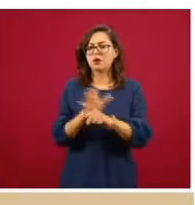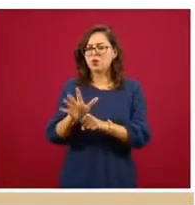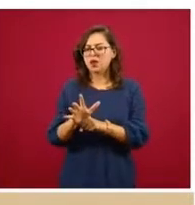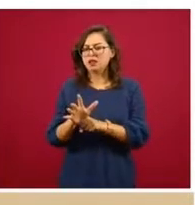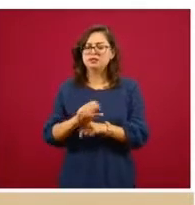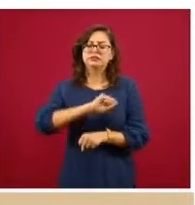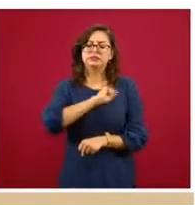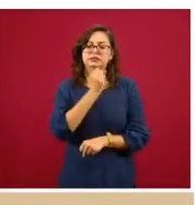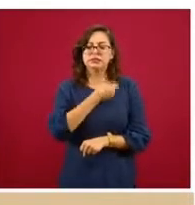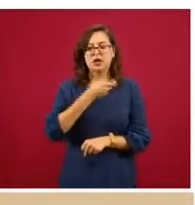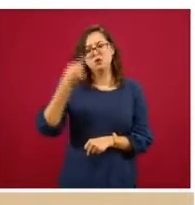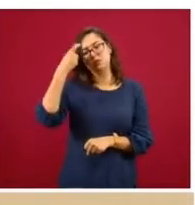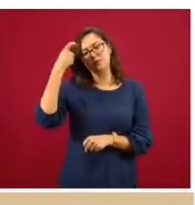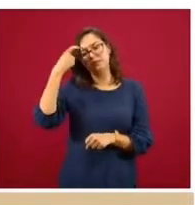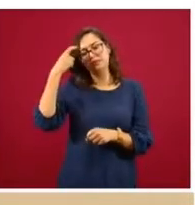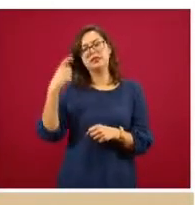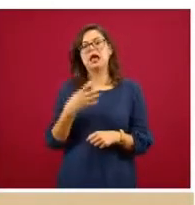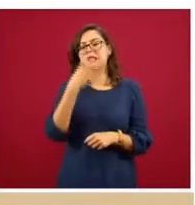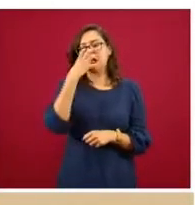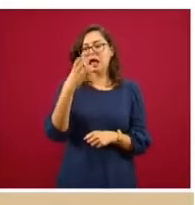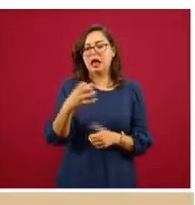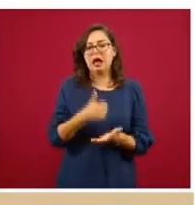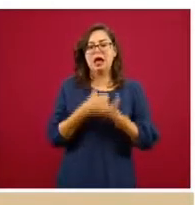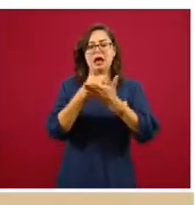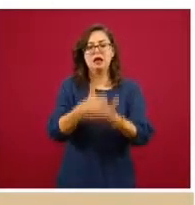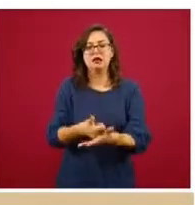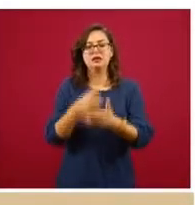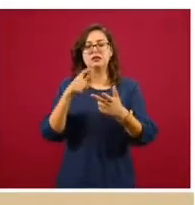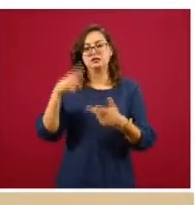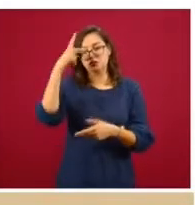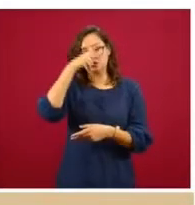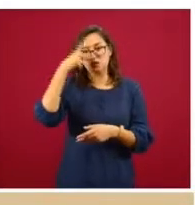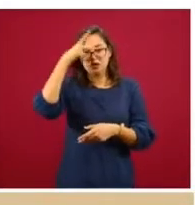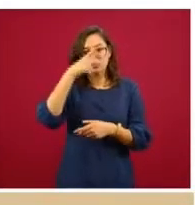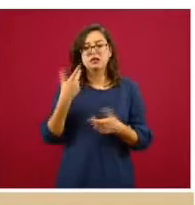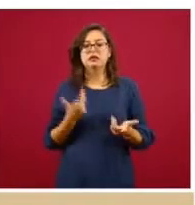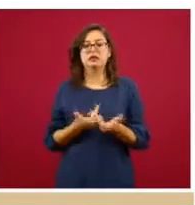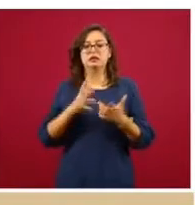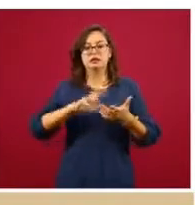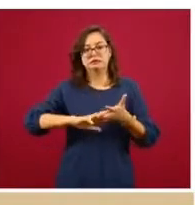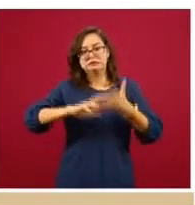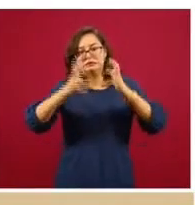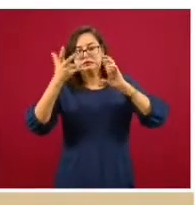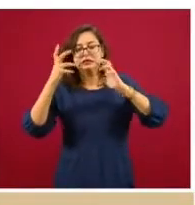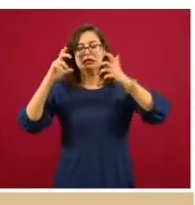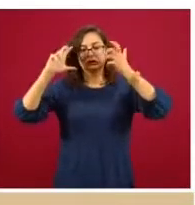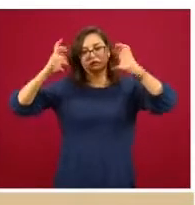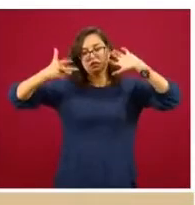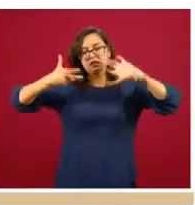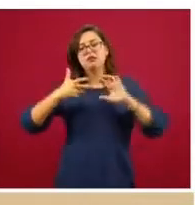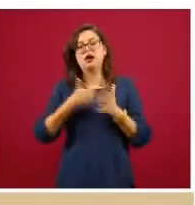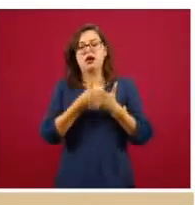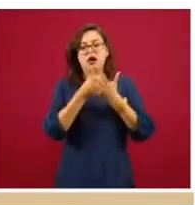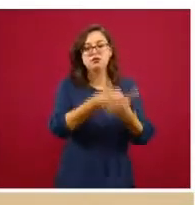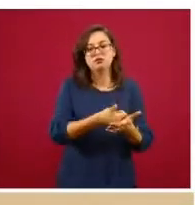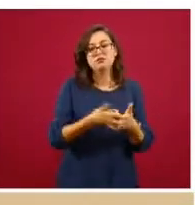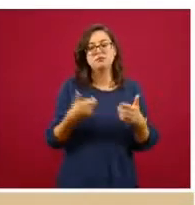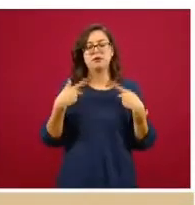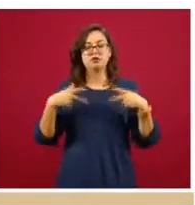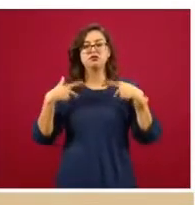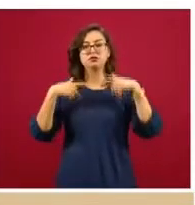mental, primeros auxilios psicológicos, intervención en crisis, en general trabajo con personas que puedan tener